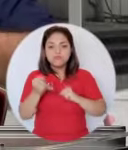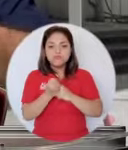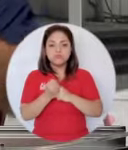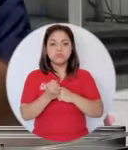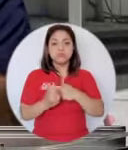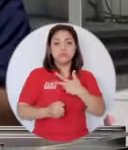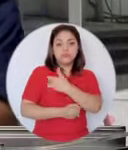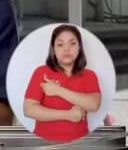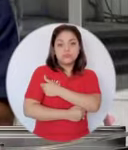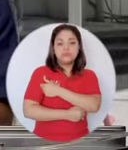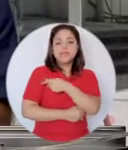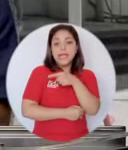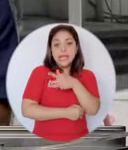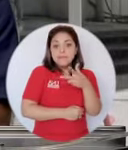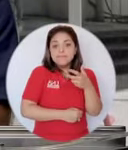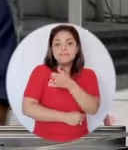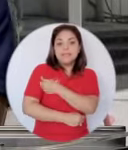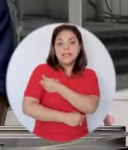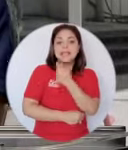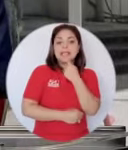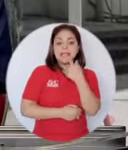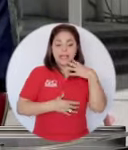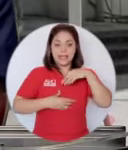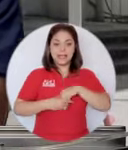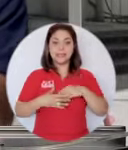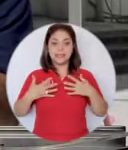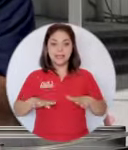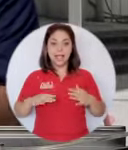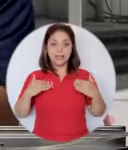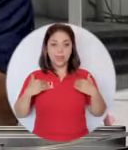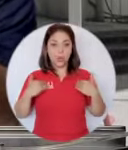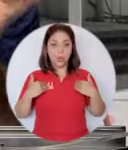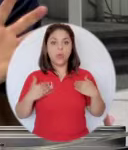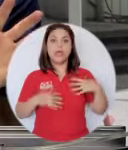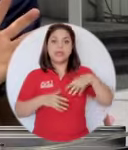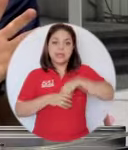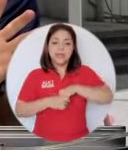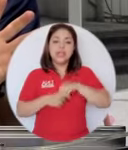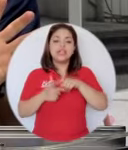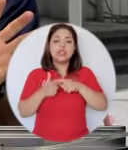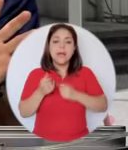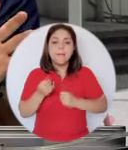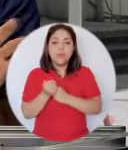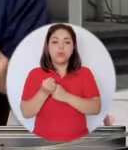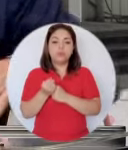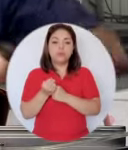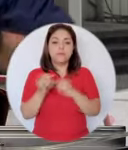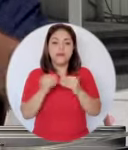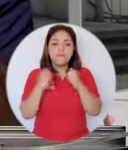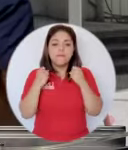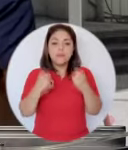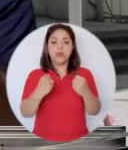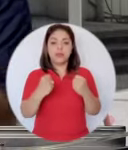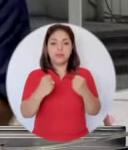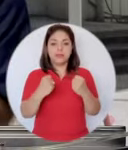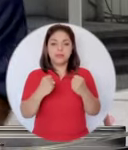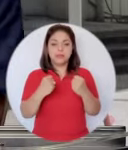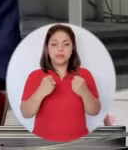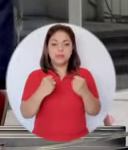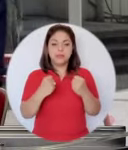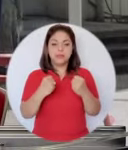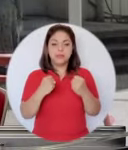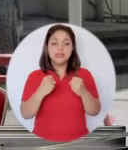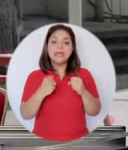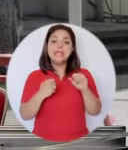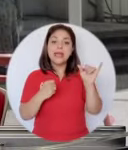a recordar a nuestro sistema inmunológico. Vean, aquí hay del que ya teníamos y entonces reforcemos esto y